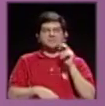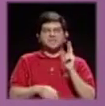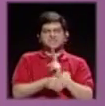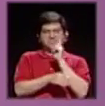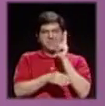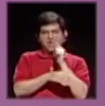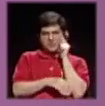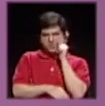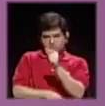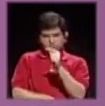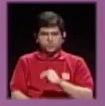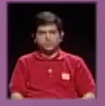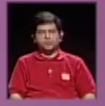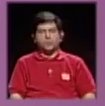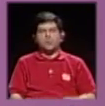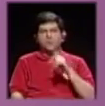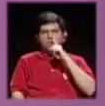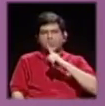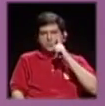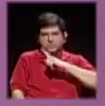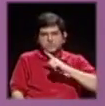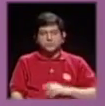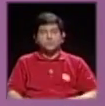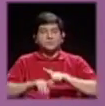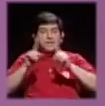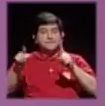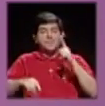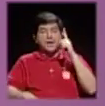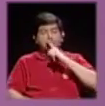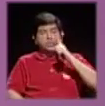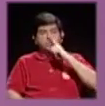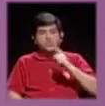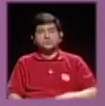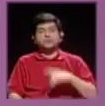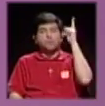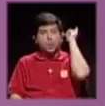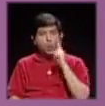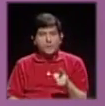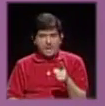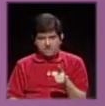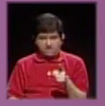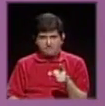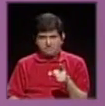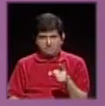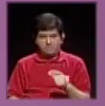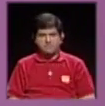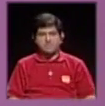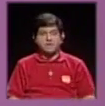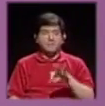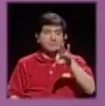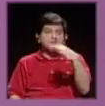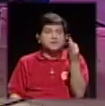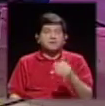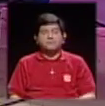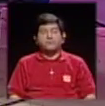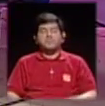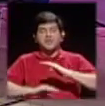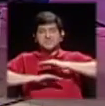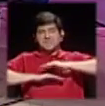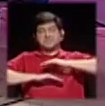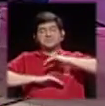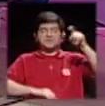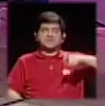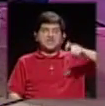utilizadas como para la prostitución, pero una prostitución, podríamos decir, forzada, ¿no? Para saciar